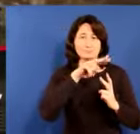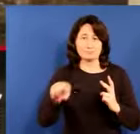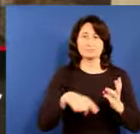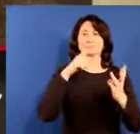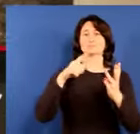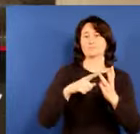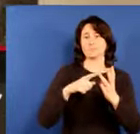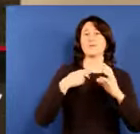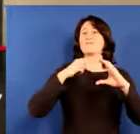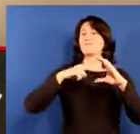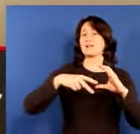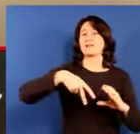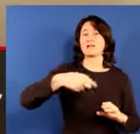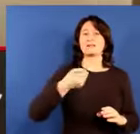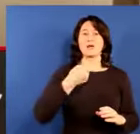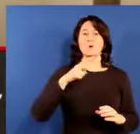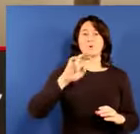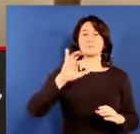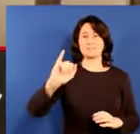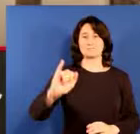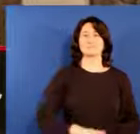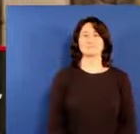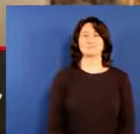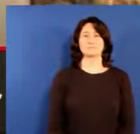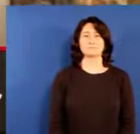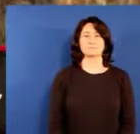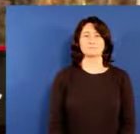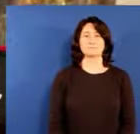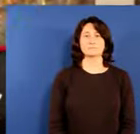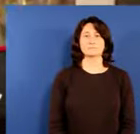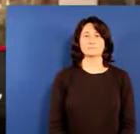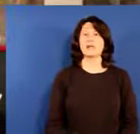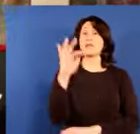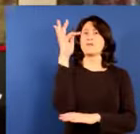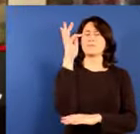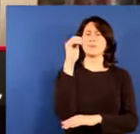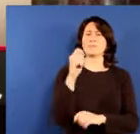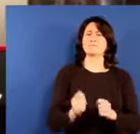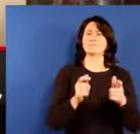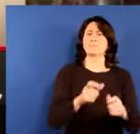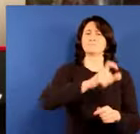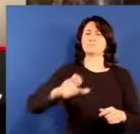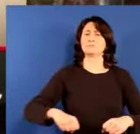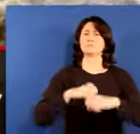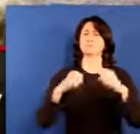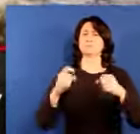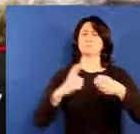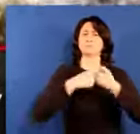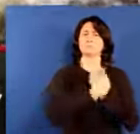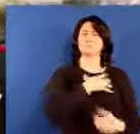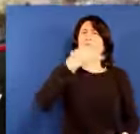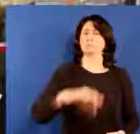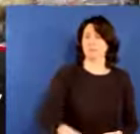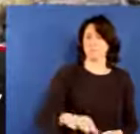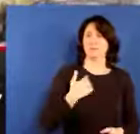y Nagusiak, la Asociación de Jubilados y Pensionistas de Bizkaia. Además, la Diputación Foral de Bizkaia, consciente de que